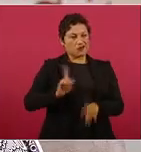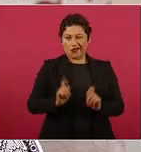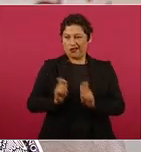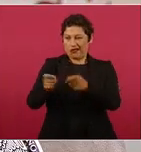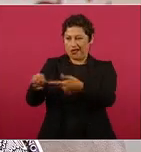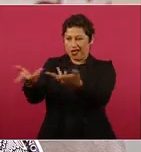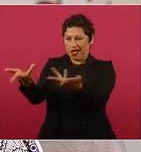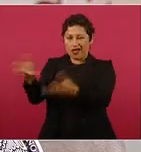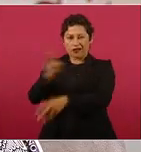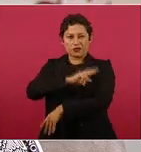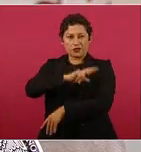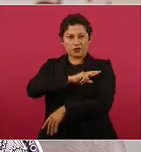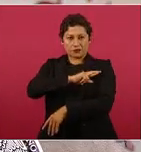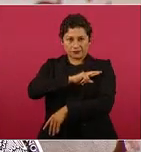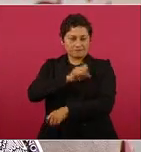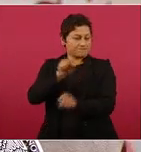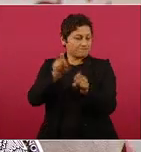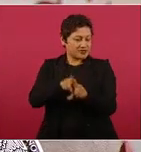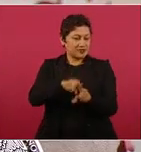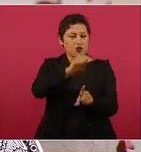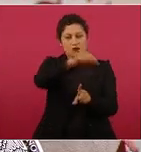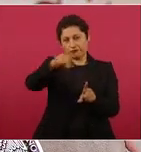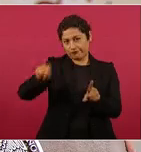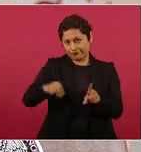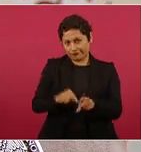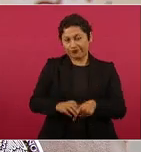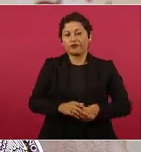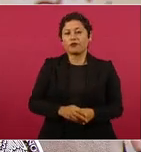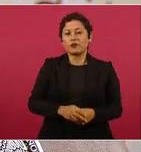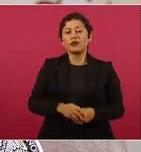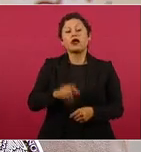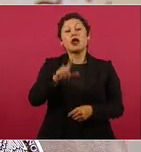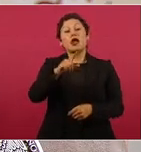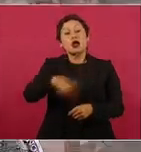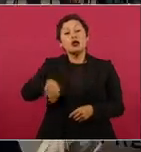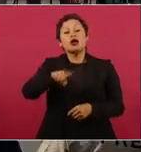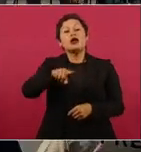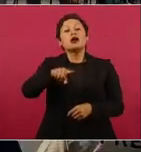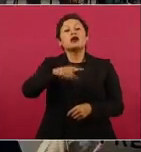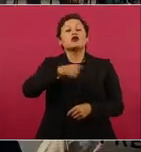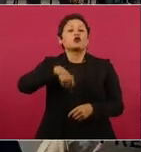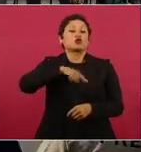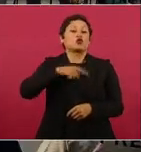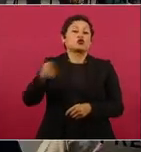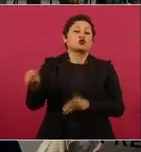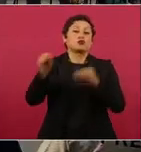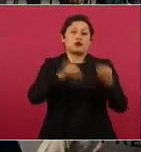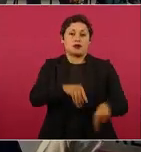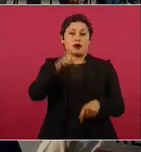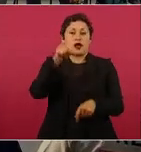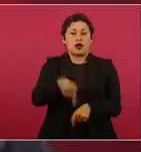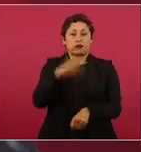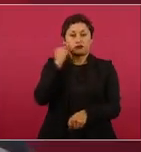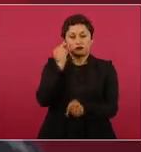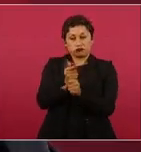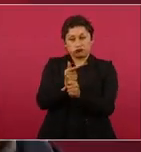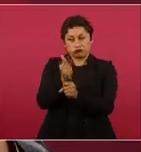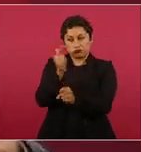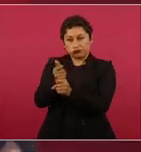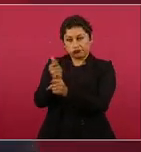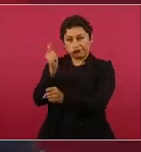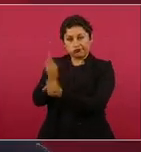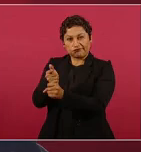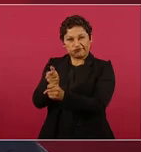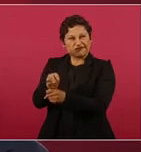fenómeno. Cuando empezamos a limpiar este proceso, nos encontramos múltiples grupos de interés